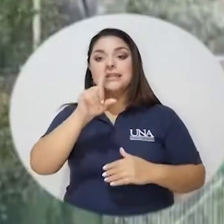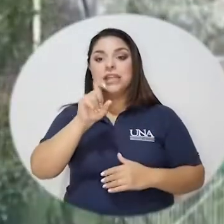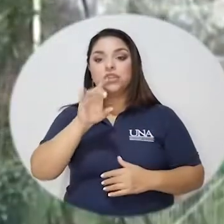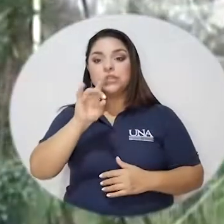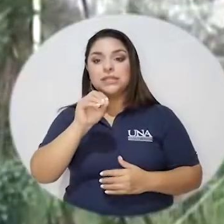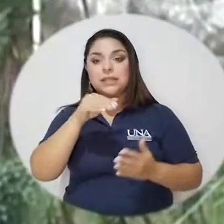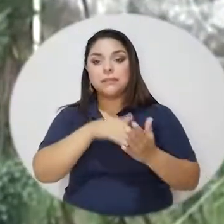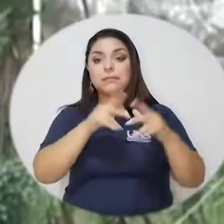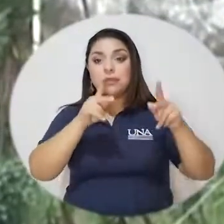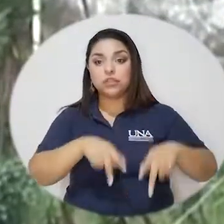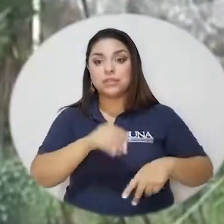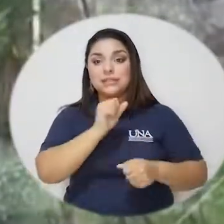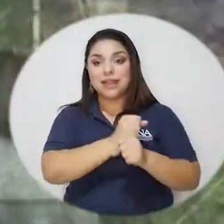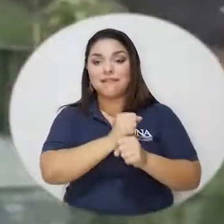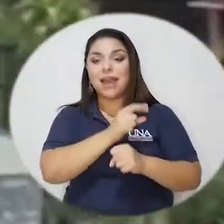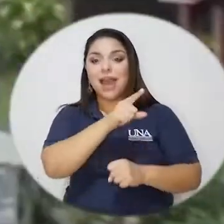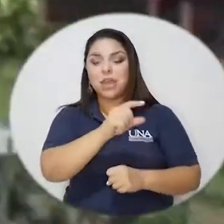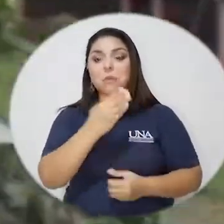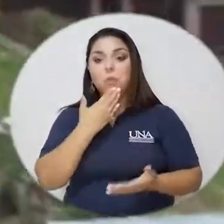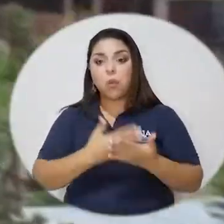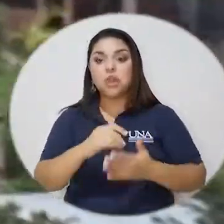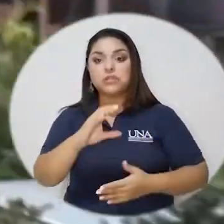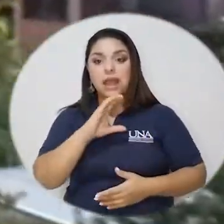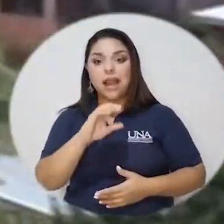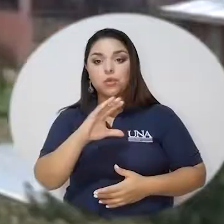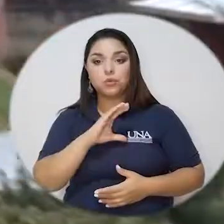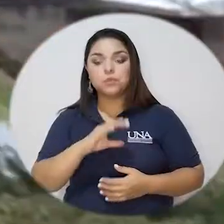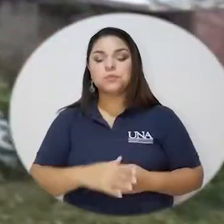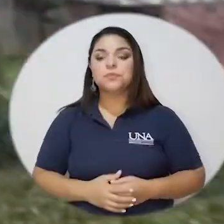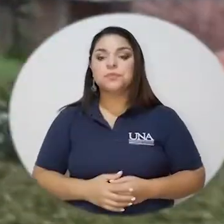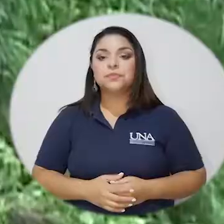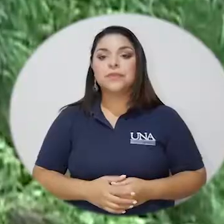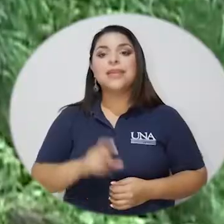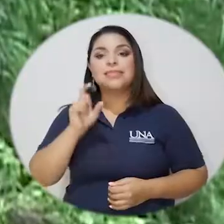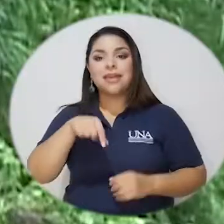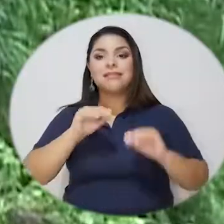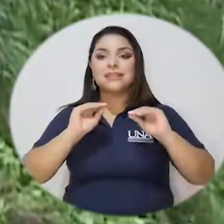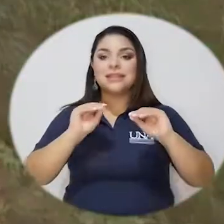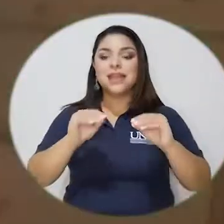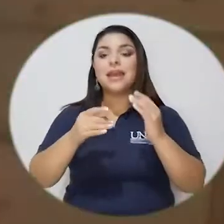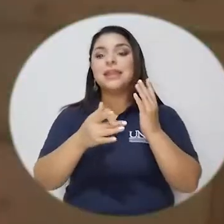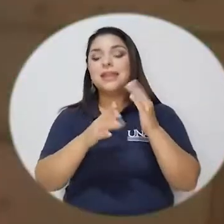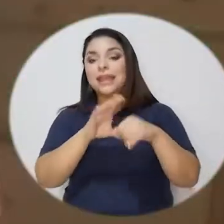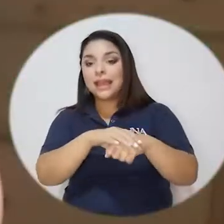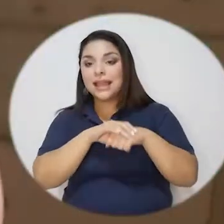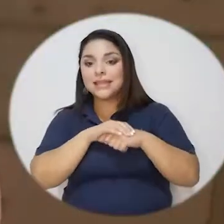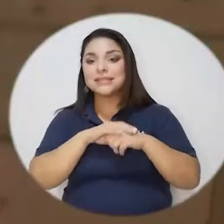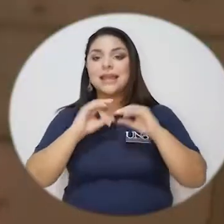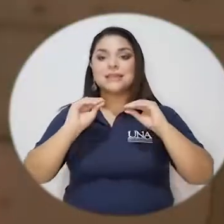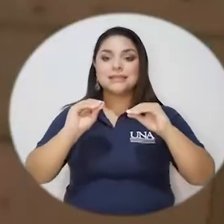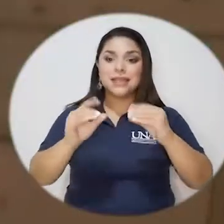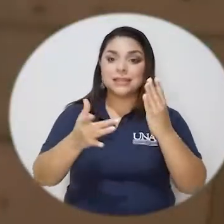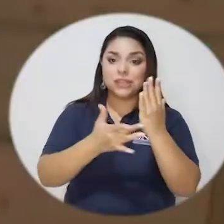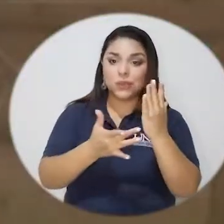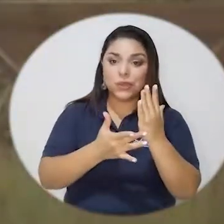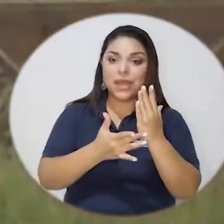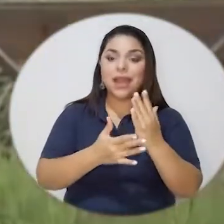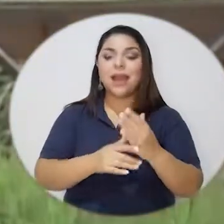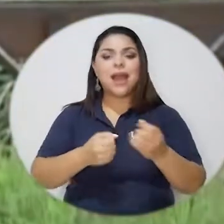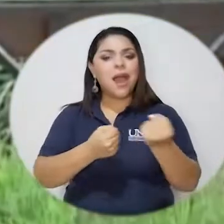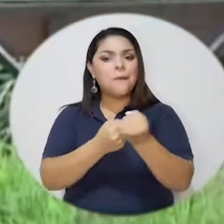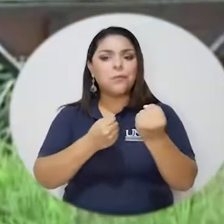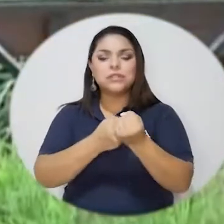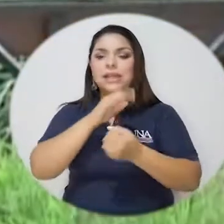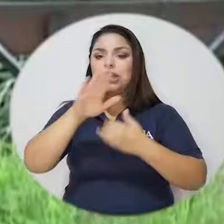150,000 muchachos trabajan ahí y con buenos salarios. Entonces, hay que dar inglés, hay que dar tecnologías, hay